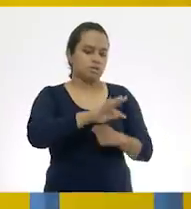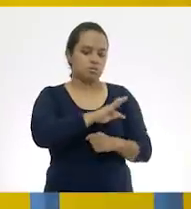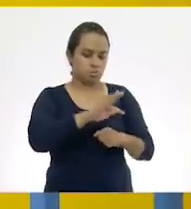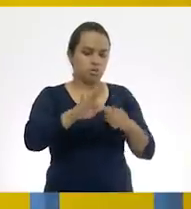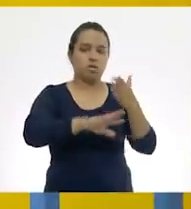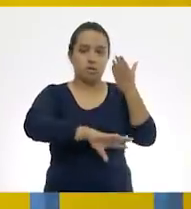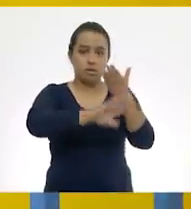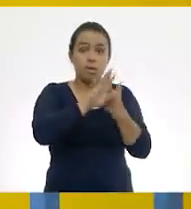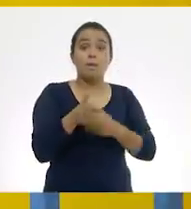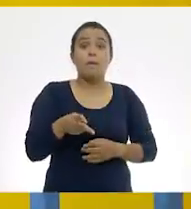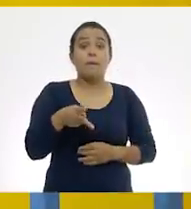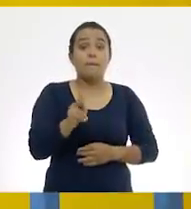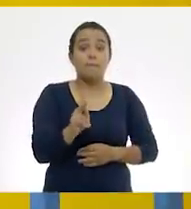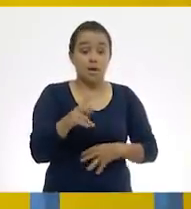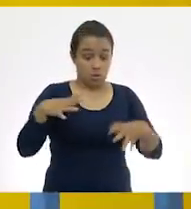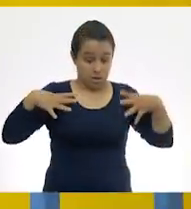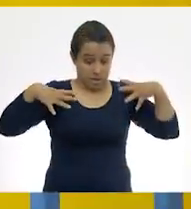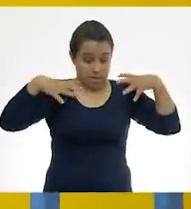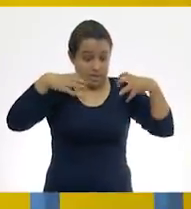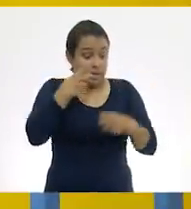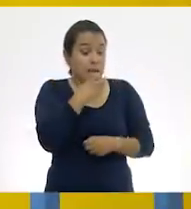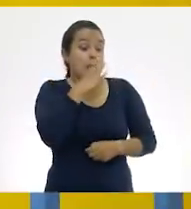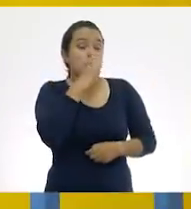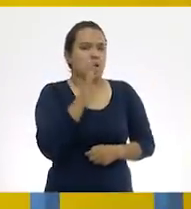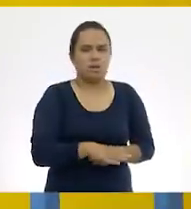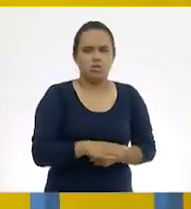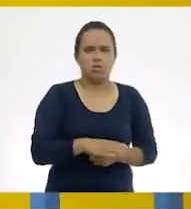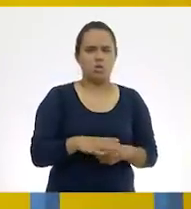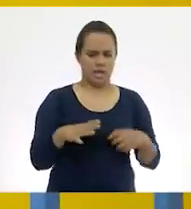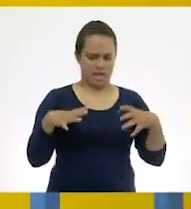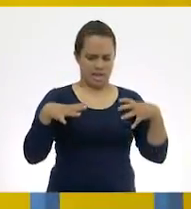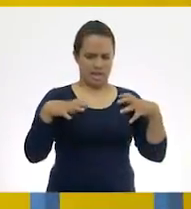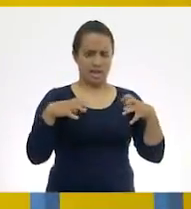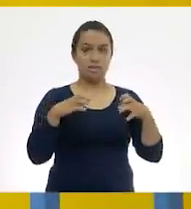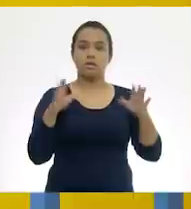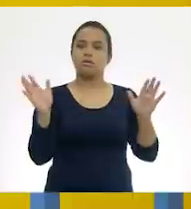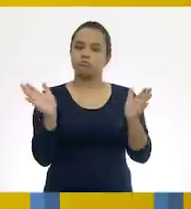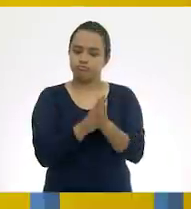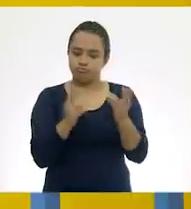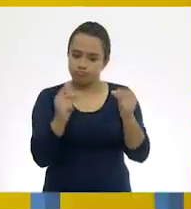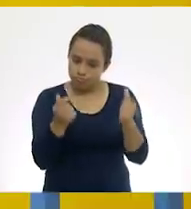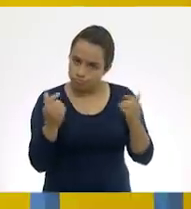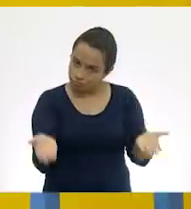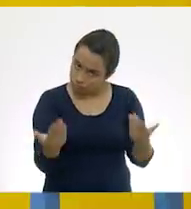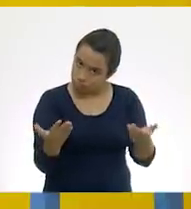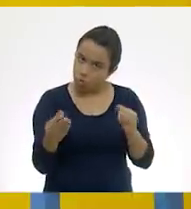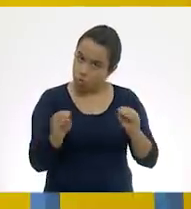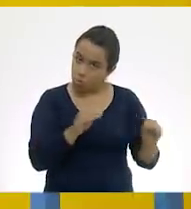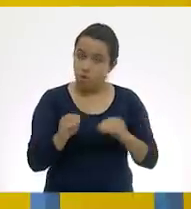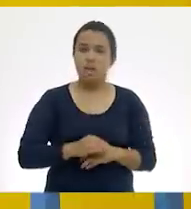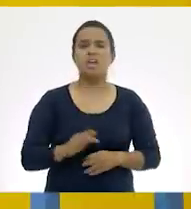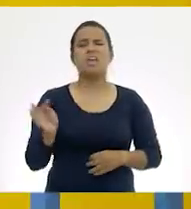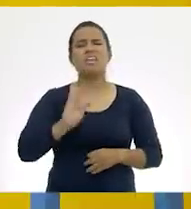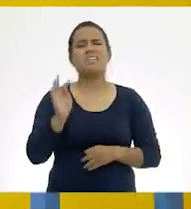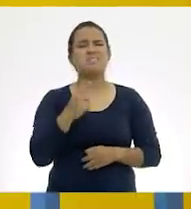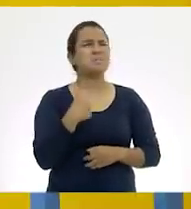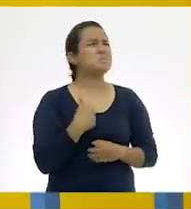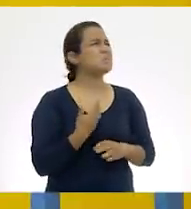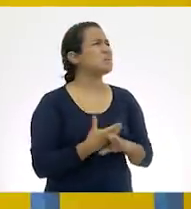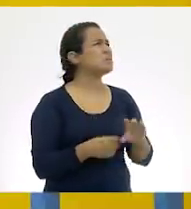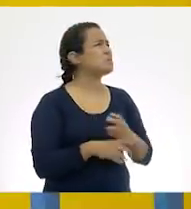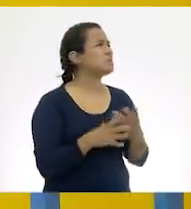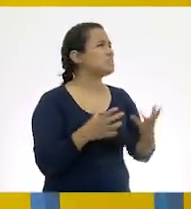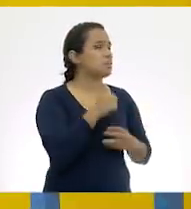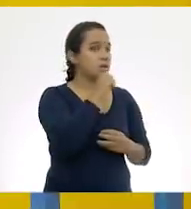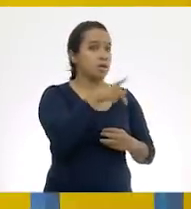aunque no necesariamente el estrés es malo. El estrés es un movilizador. porque a lo mejor no teníamos tantas ganas de hacer algo, pero